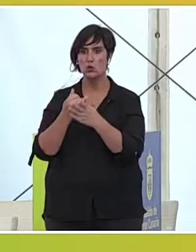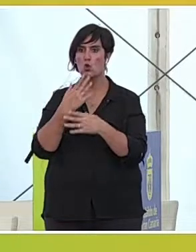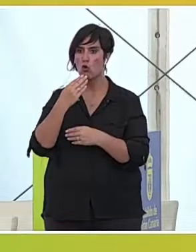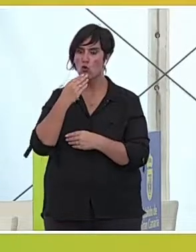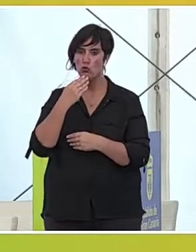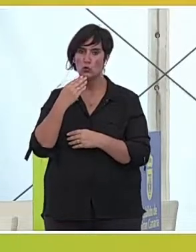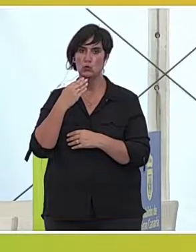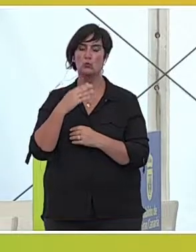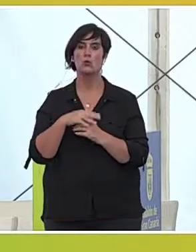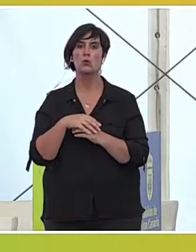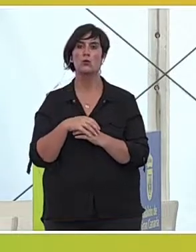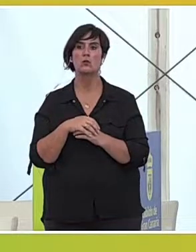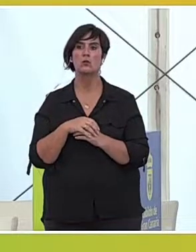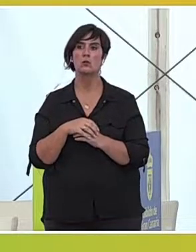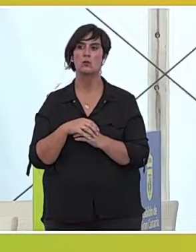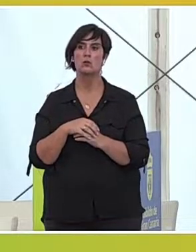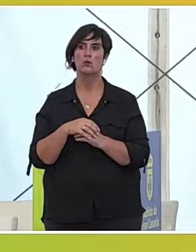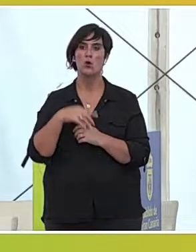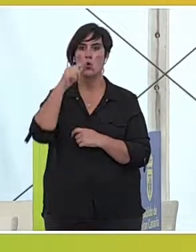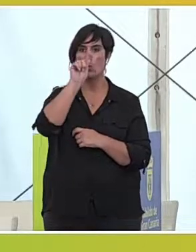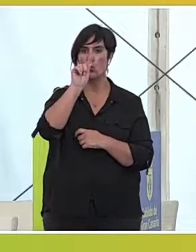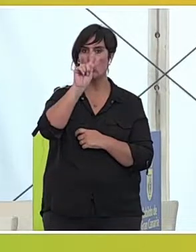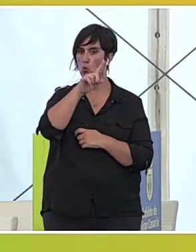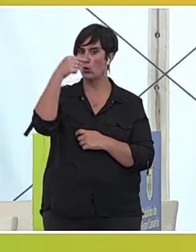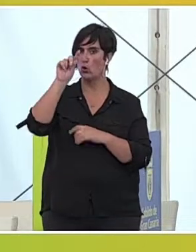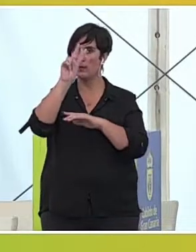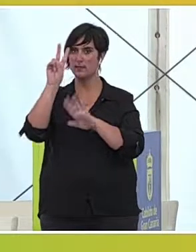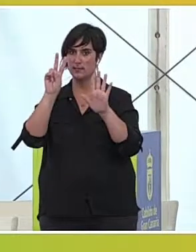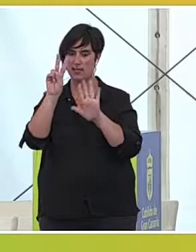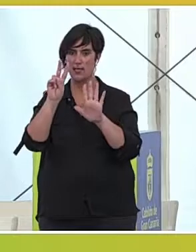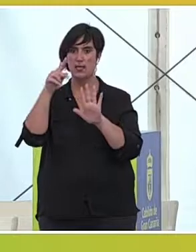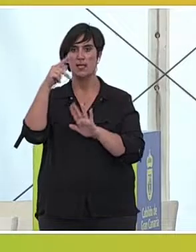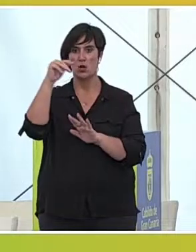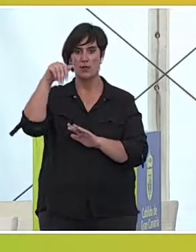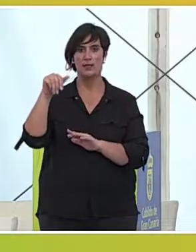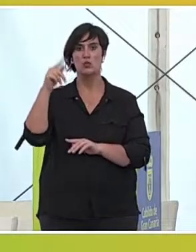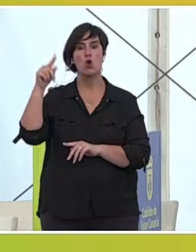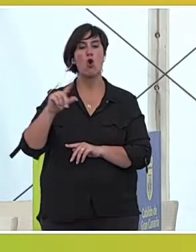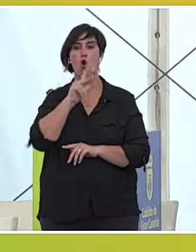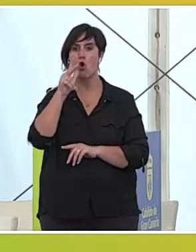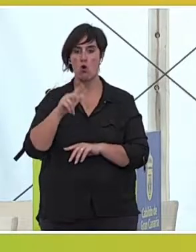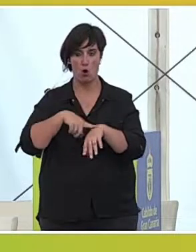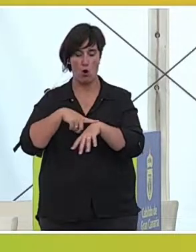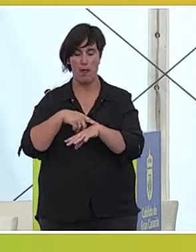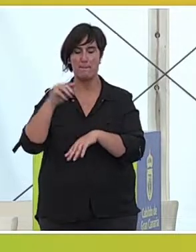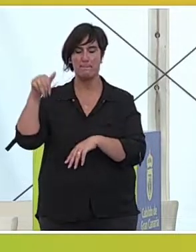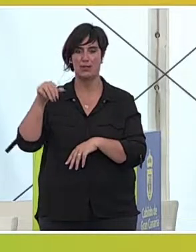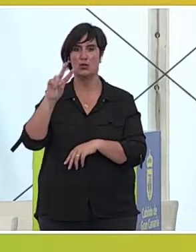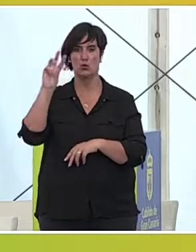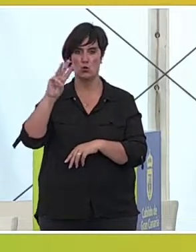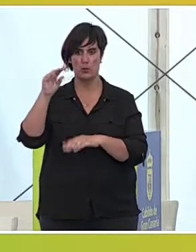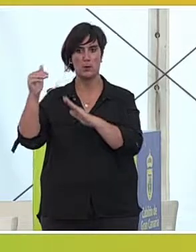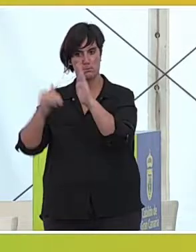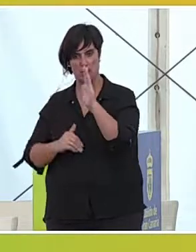era inferior a los 1,7 kilovatios hora metro cúbico. Hay que tener en cuenta que en esta prueba se